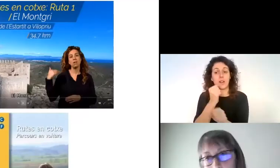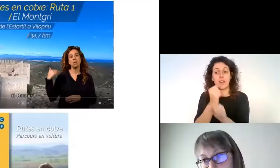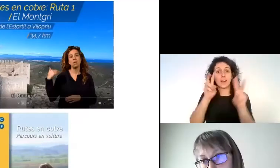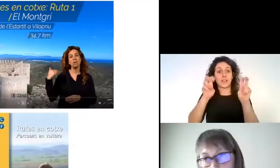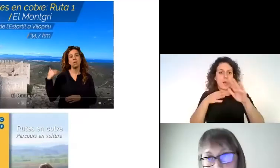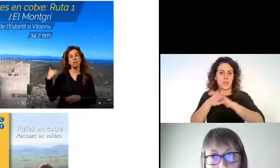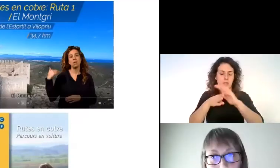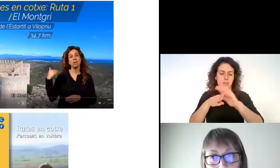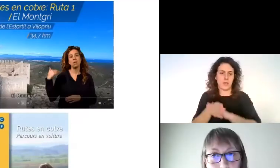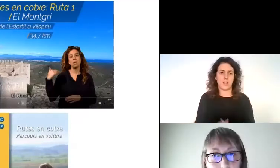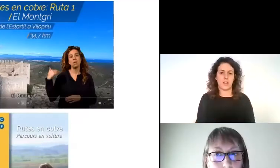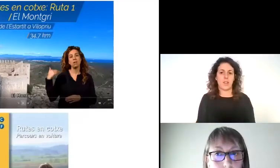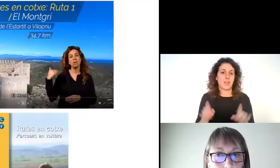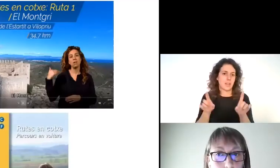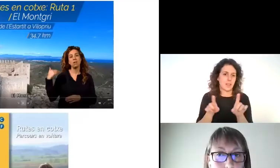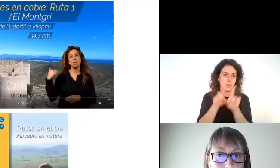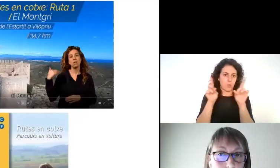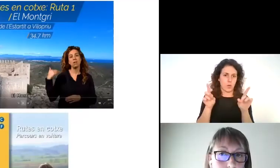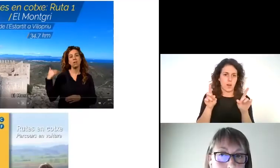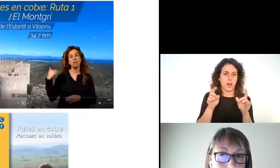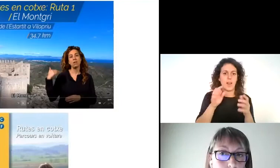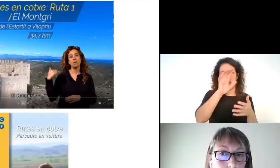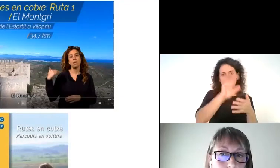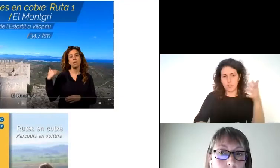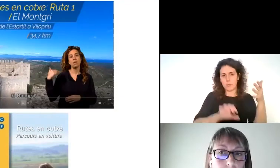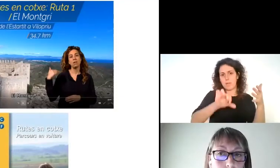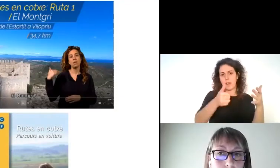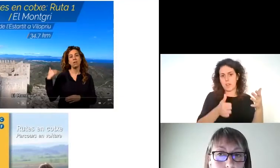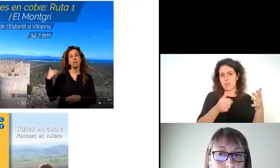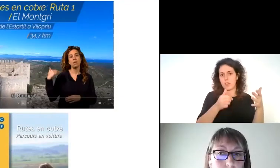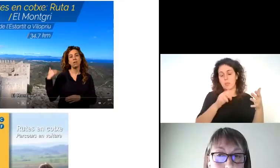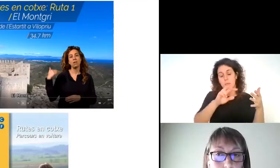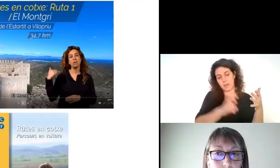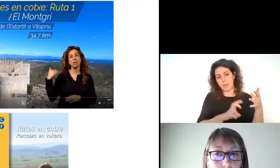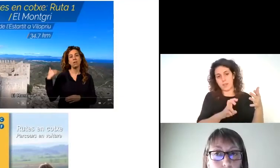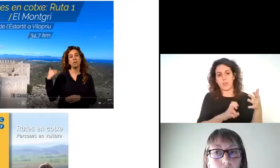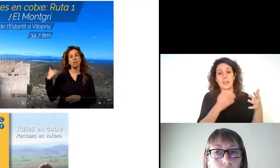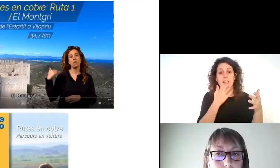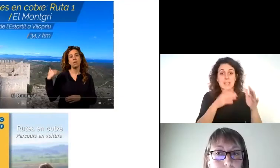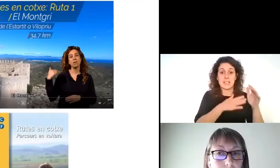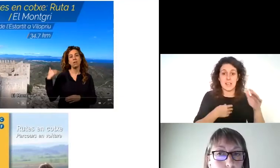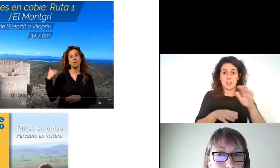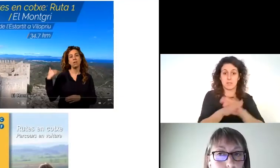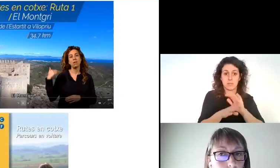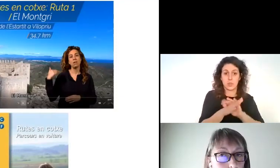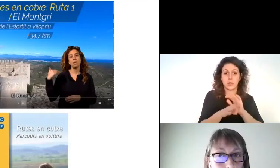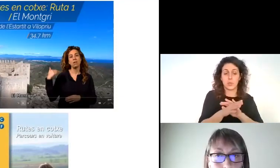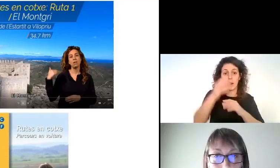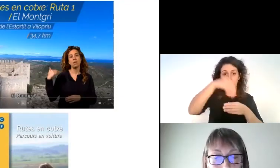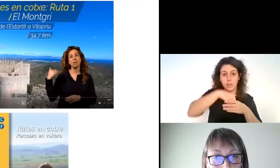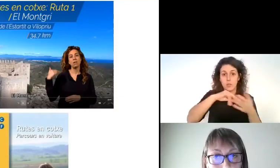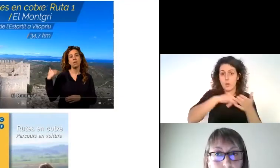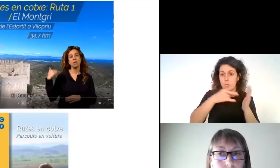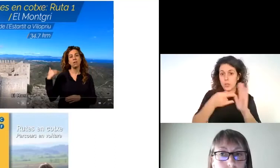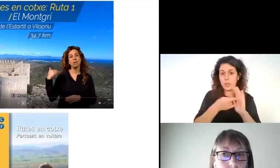Aparte, evidentemente, con el informe de validación, que si quiere seguir formando parte del proyecto, pues nos